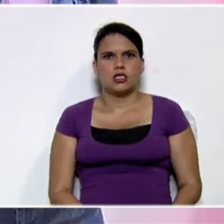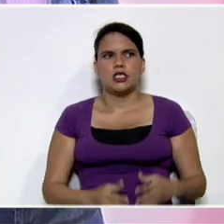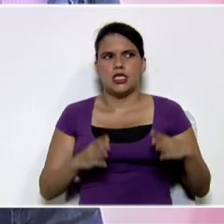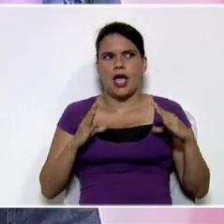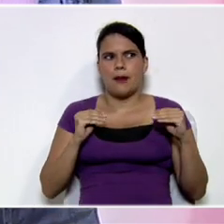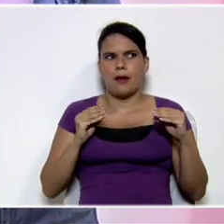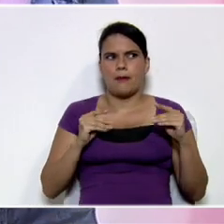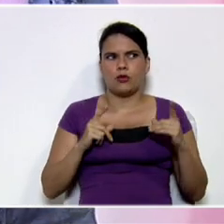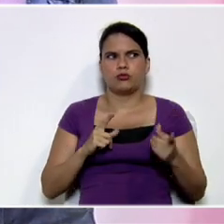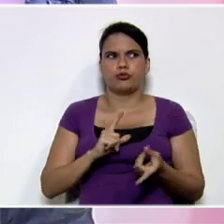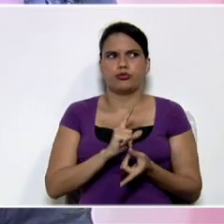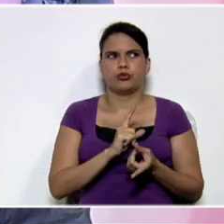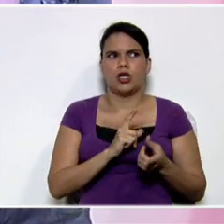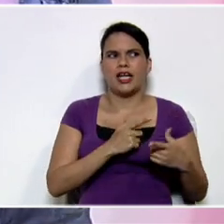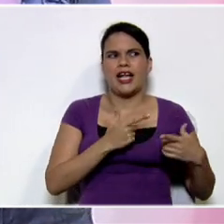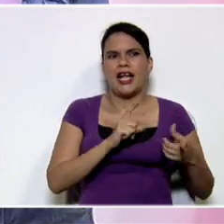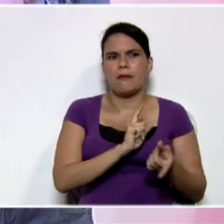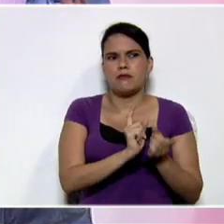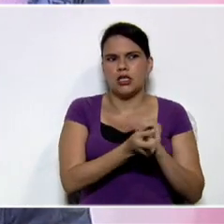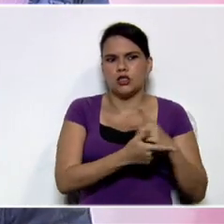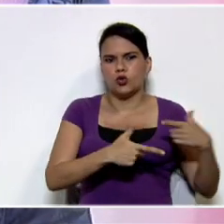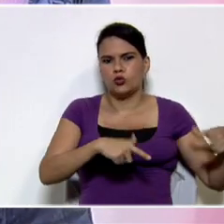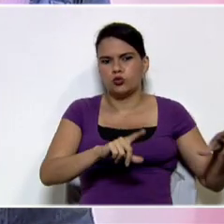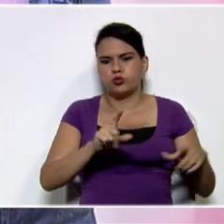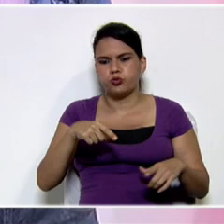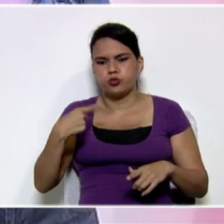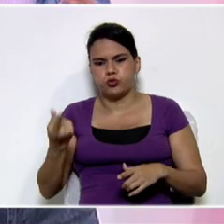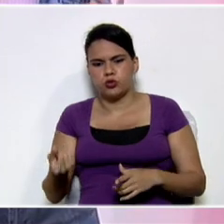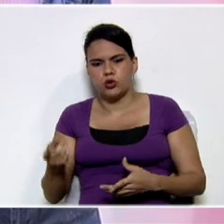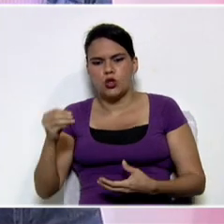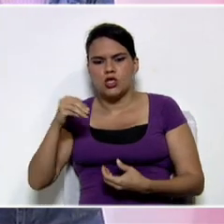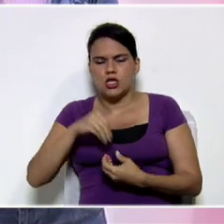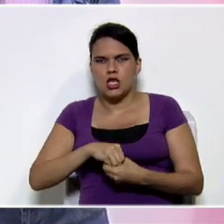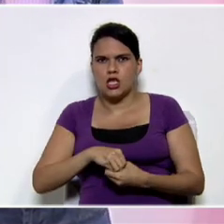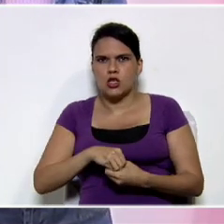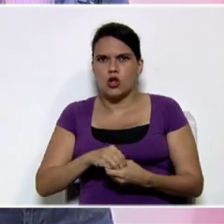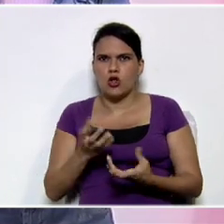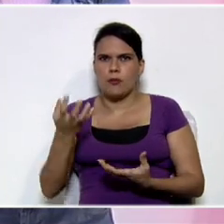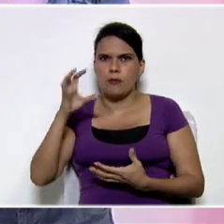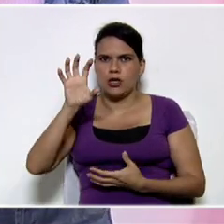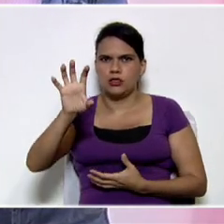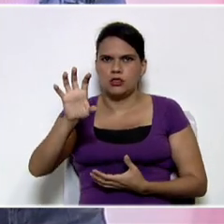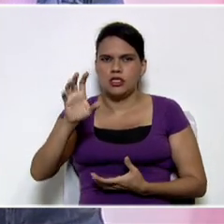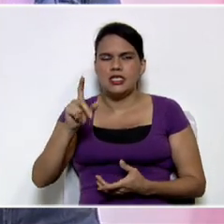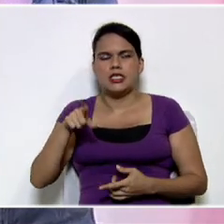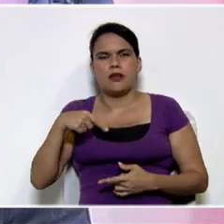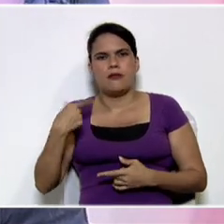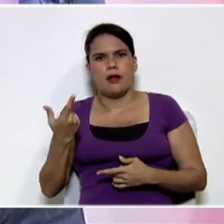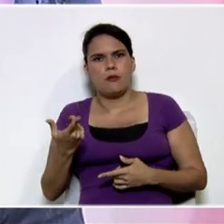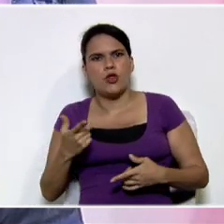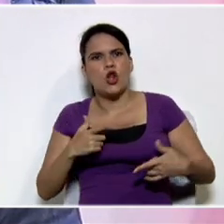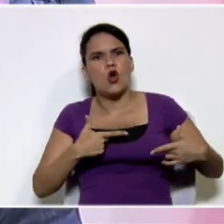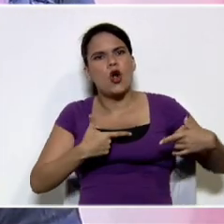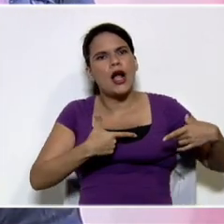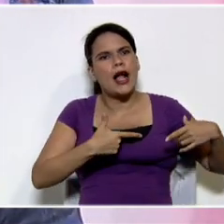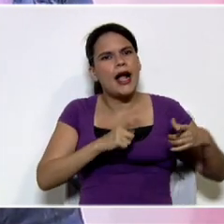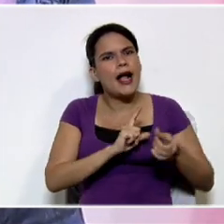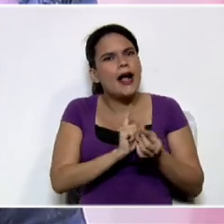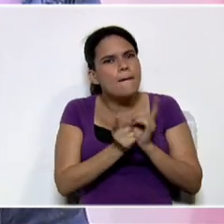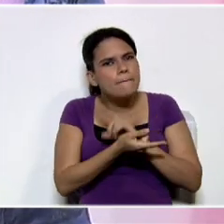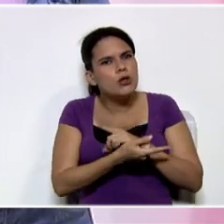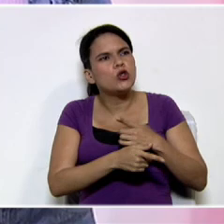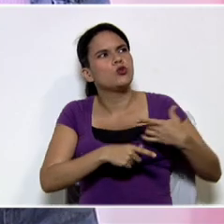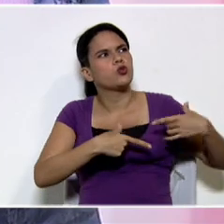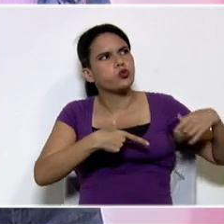internas, hablamos de esa población que se mueve dentro de un país. Si hablamos de las migraciones externas, hablamos de esa población que